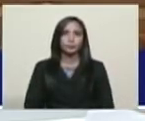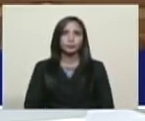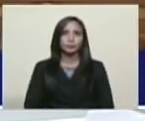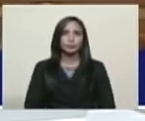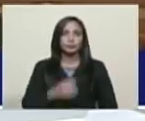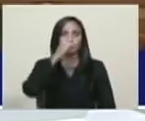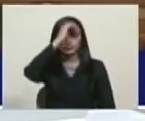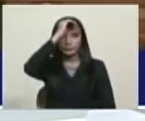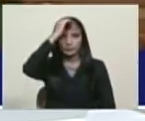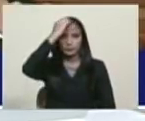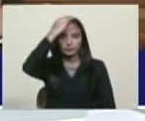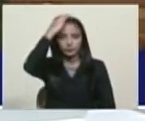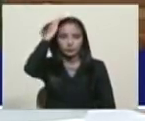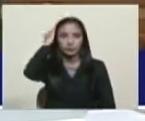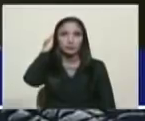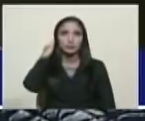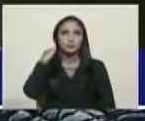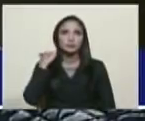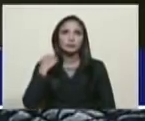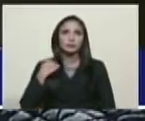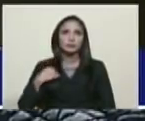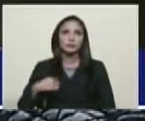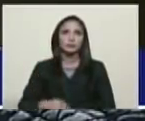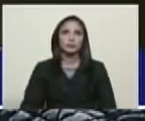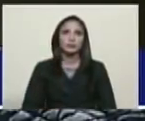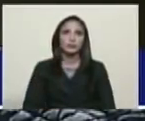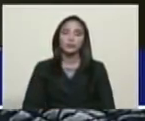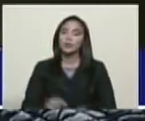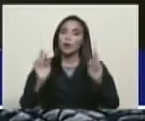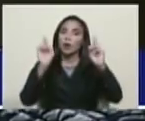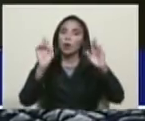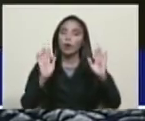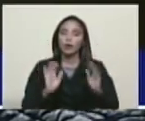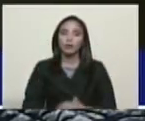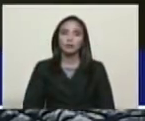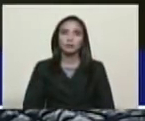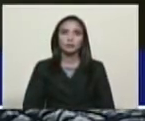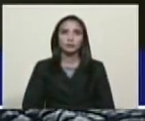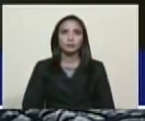agroecológico. Ojalá logremos un concepto agroecológico,